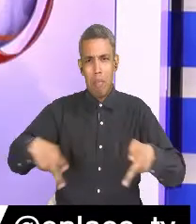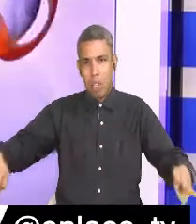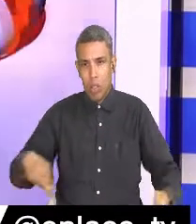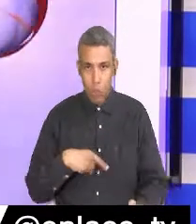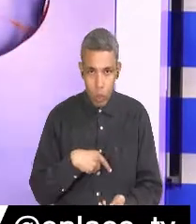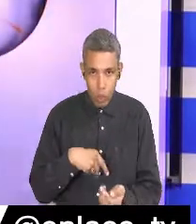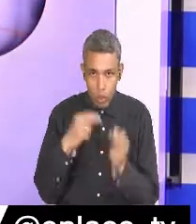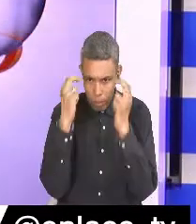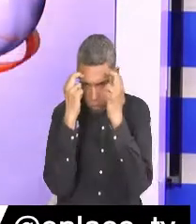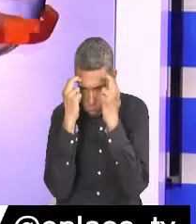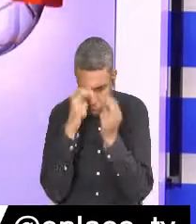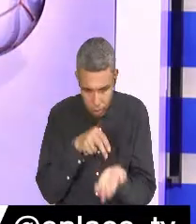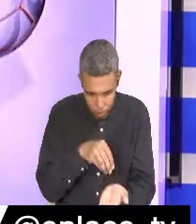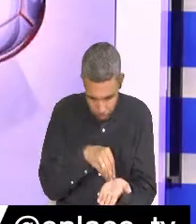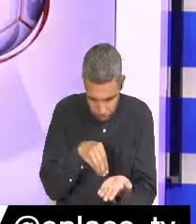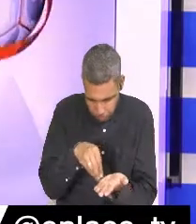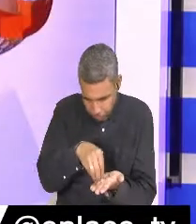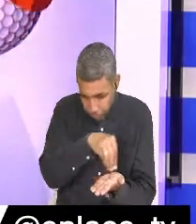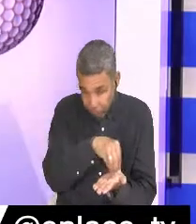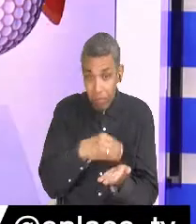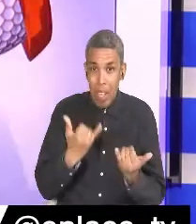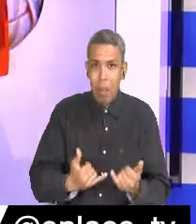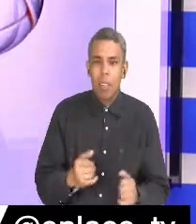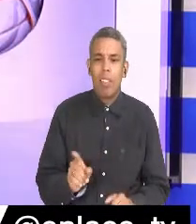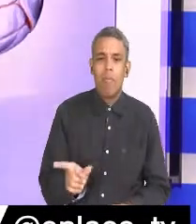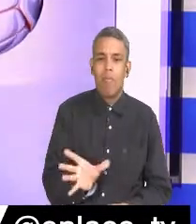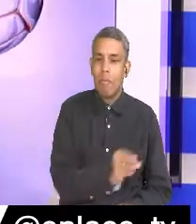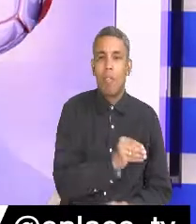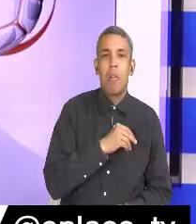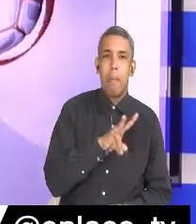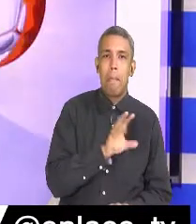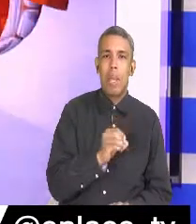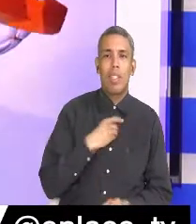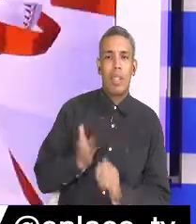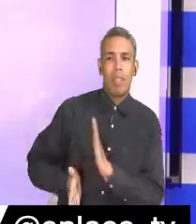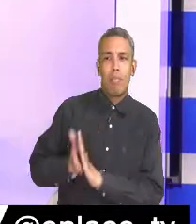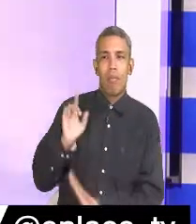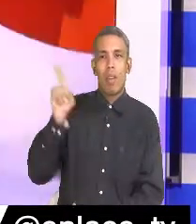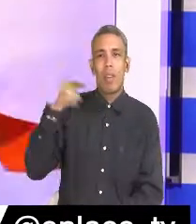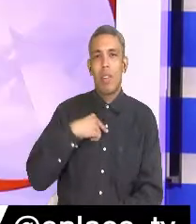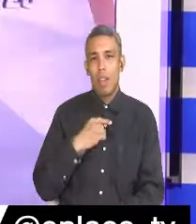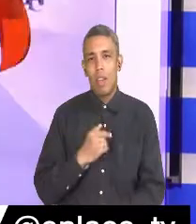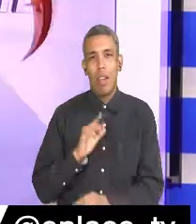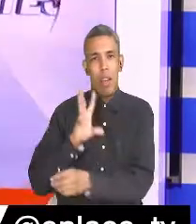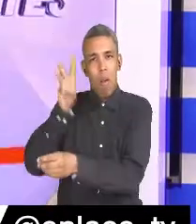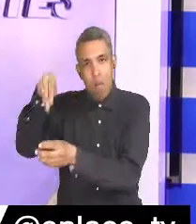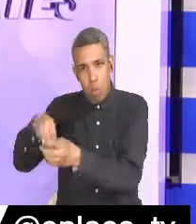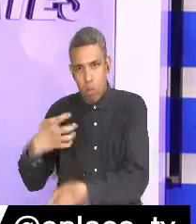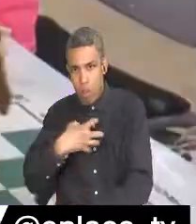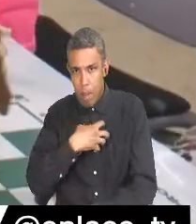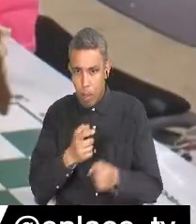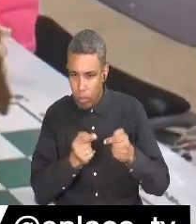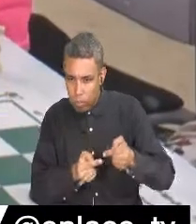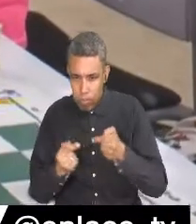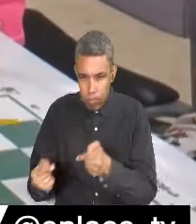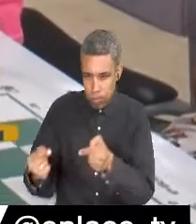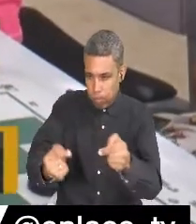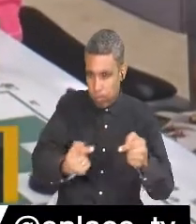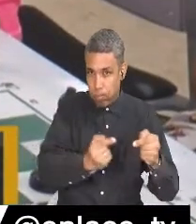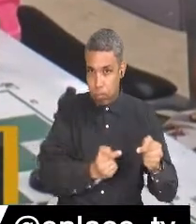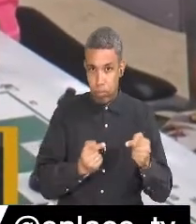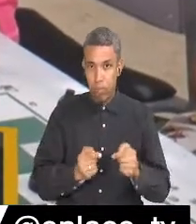se encuentran en este momento en la capital antioqueña participando de un torneo internacional de esta disciplina. Esperamos que les vaya muy bien.